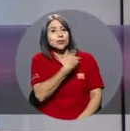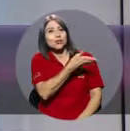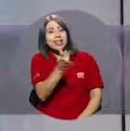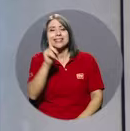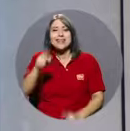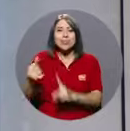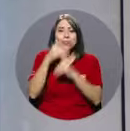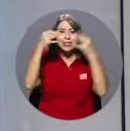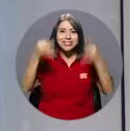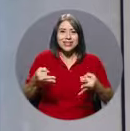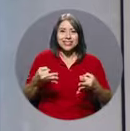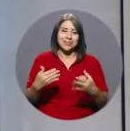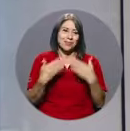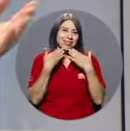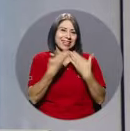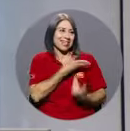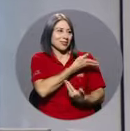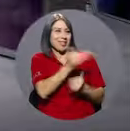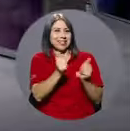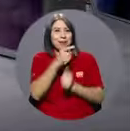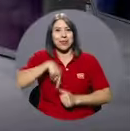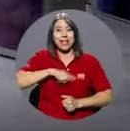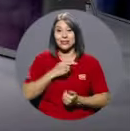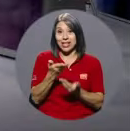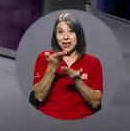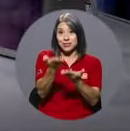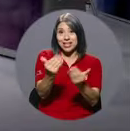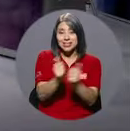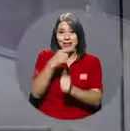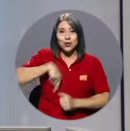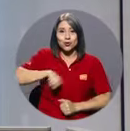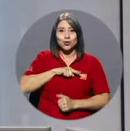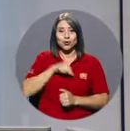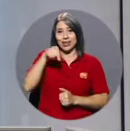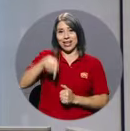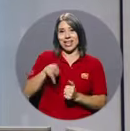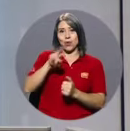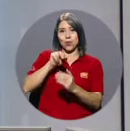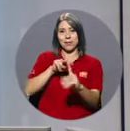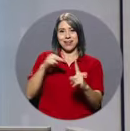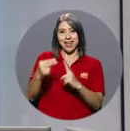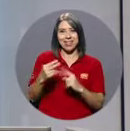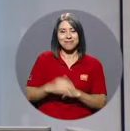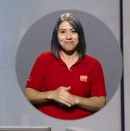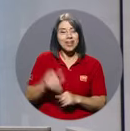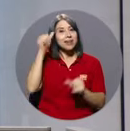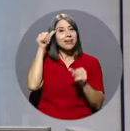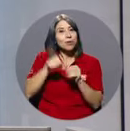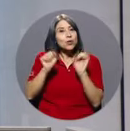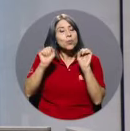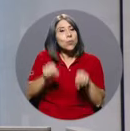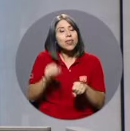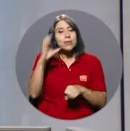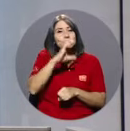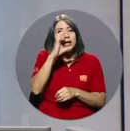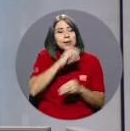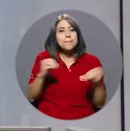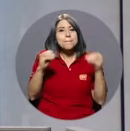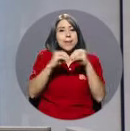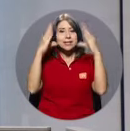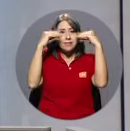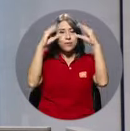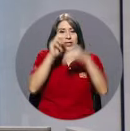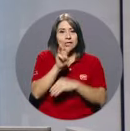dicen ustedes, es cuestión de tomar decisiones. Muchas gracias a ustedes por acompañarnos y a ustedes por estar con nosotros una vez más aquí en Una Mirada. Les recuerdo que puede